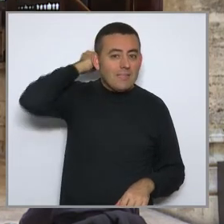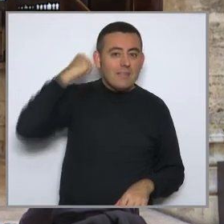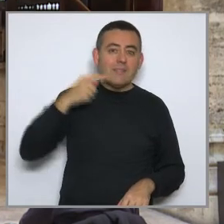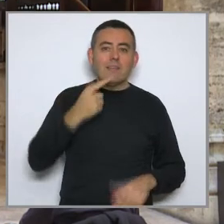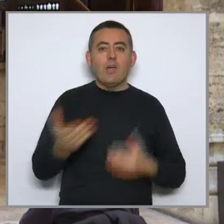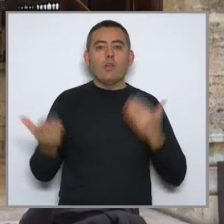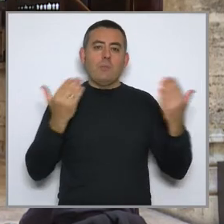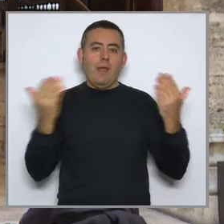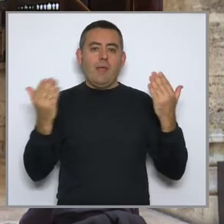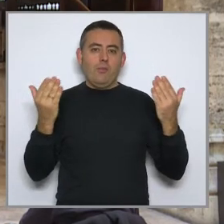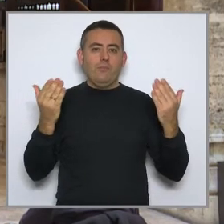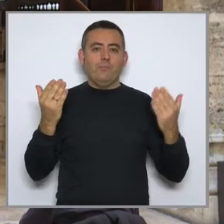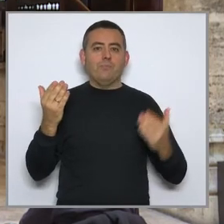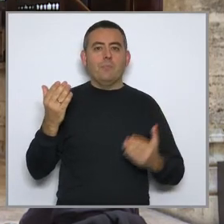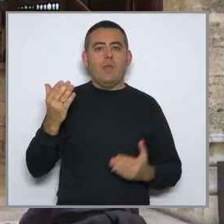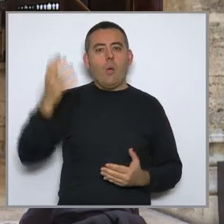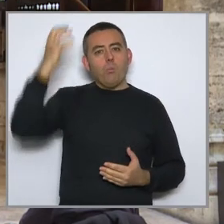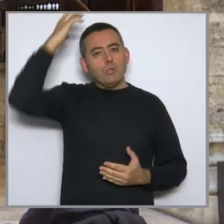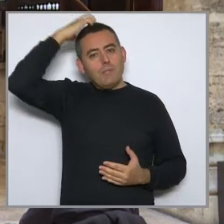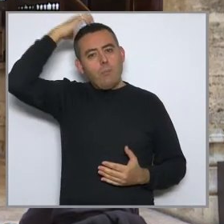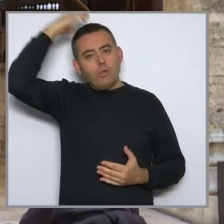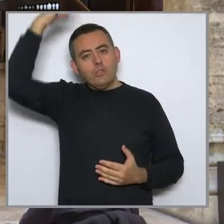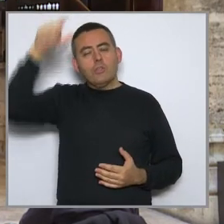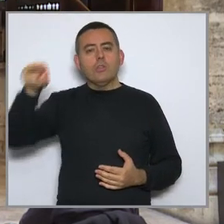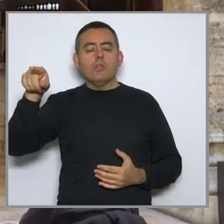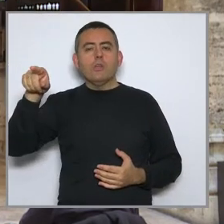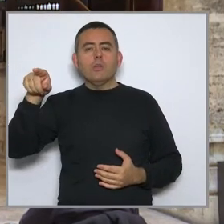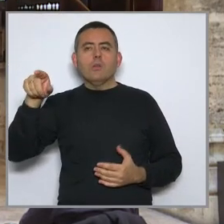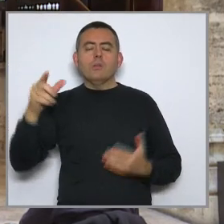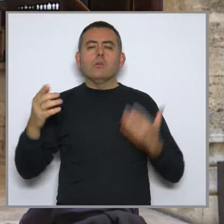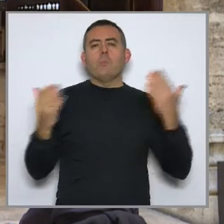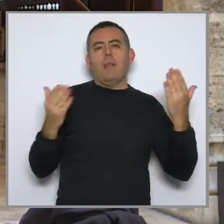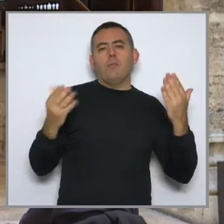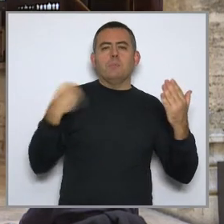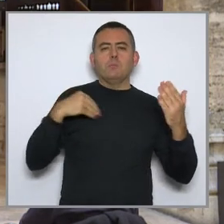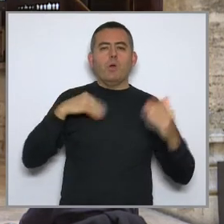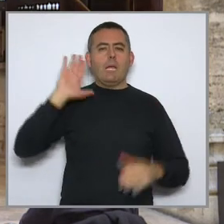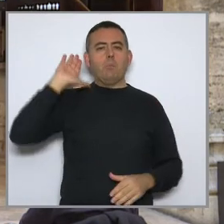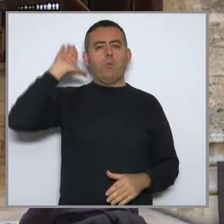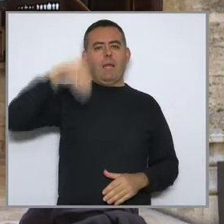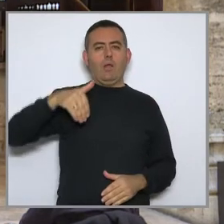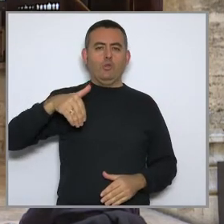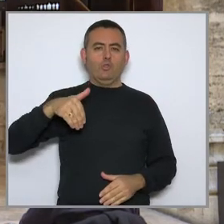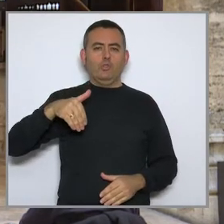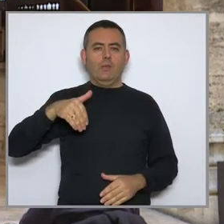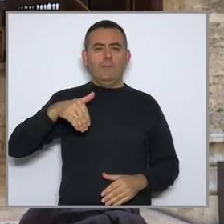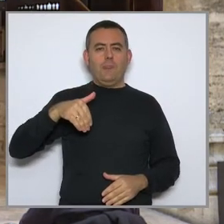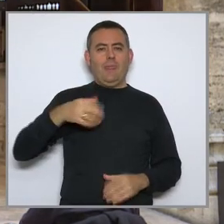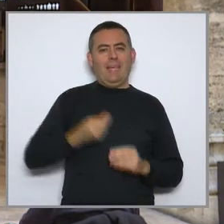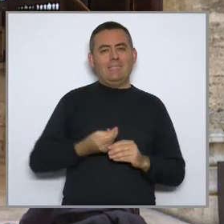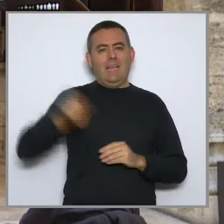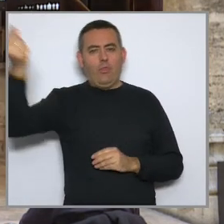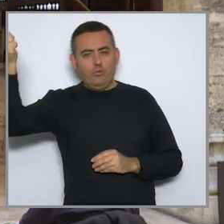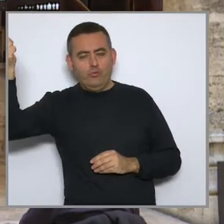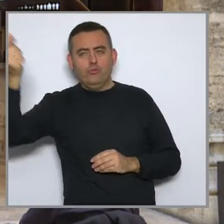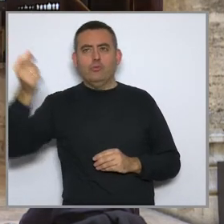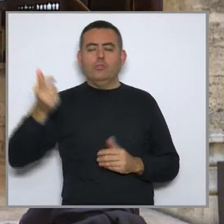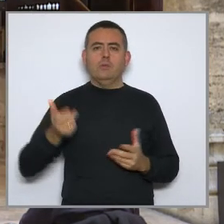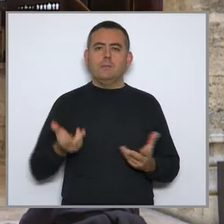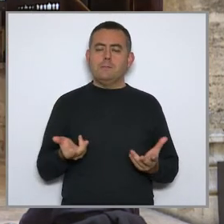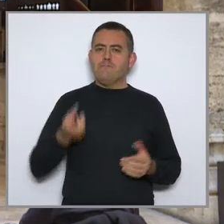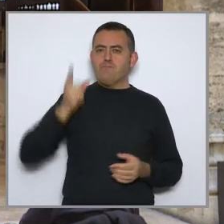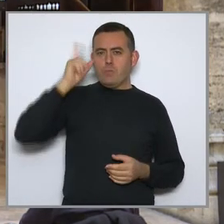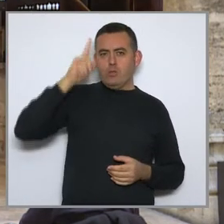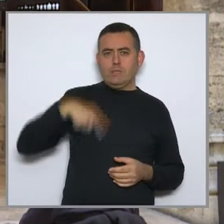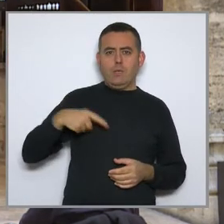Puigdemont con los republicanos exiliados. ¿Cree usted que es comparable la situación de Puigdemont con lo que pasó con los